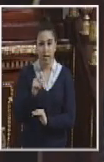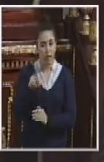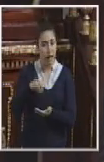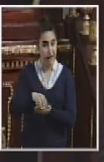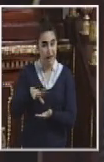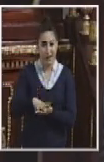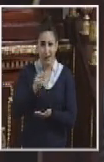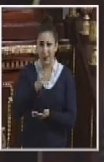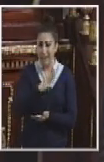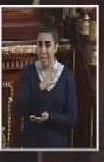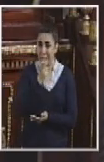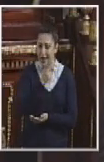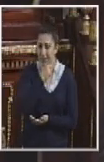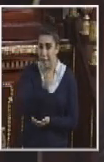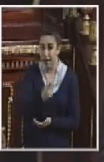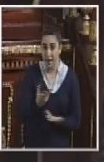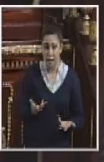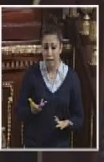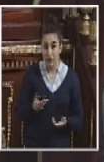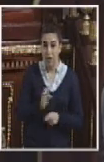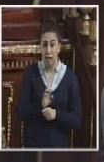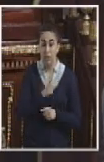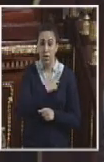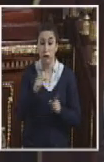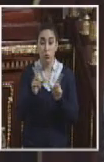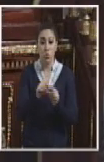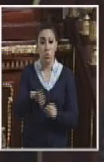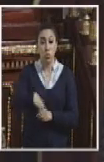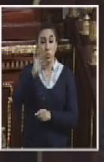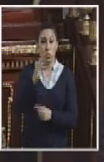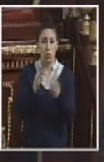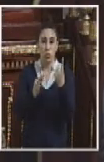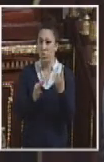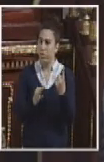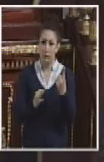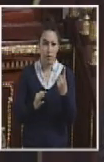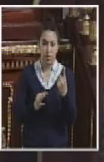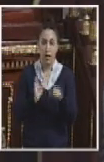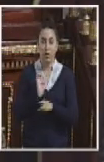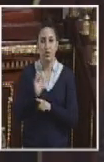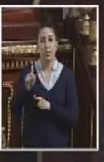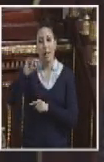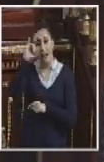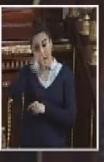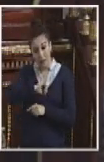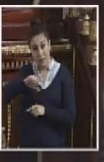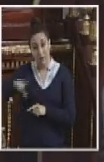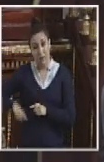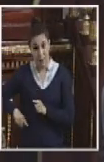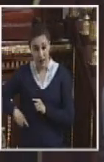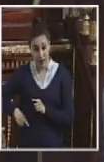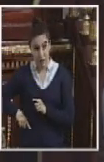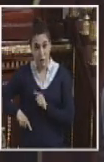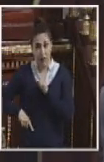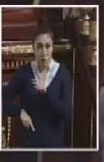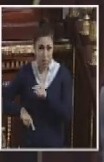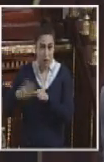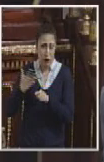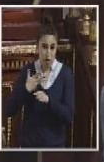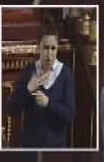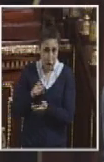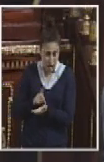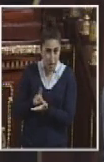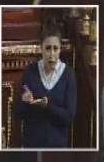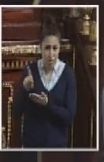establece, tendrá que escoger a uno. Por lo tanto, la jefa de gobierno está,